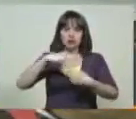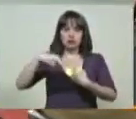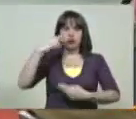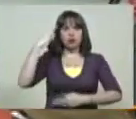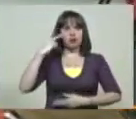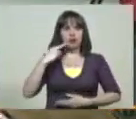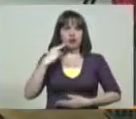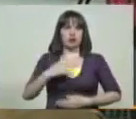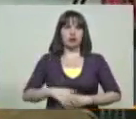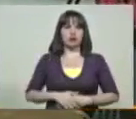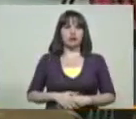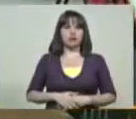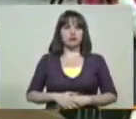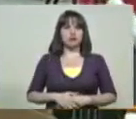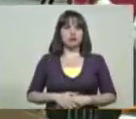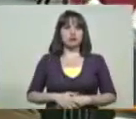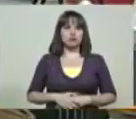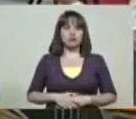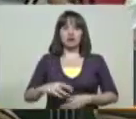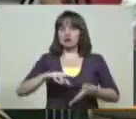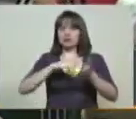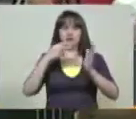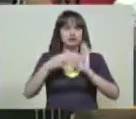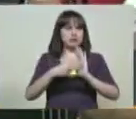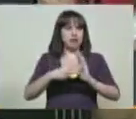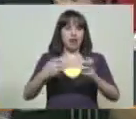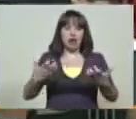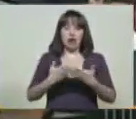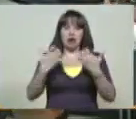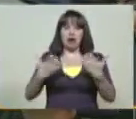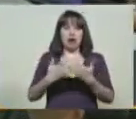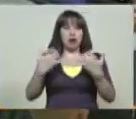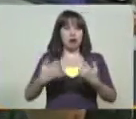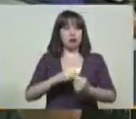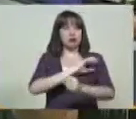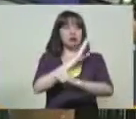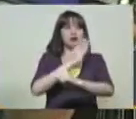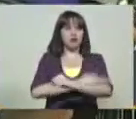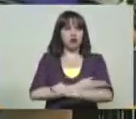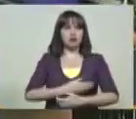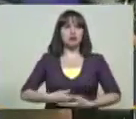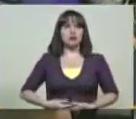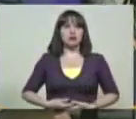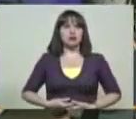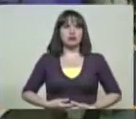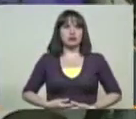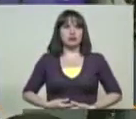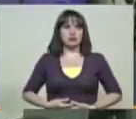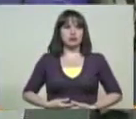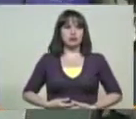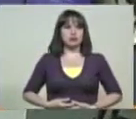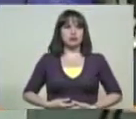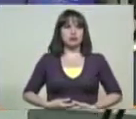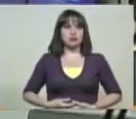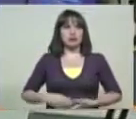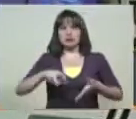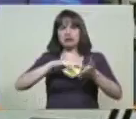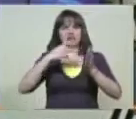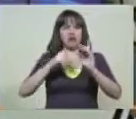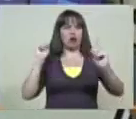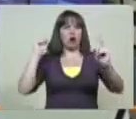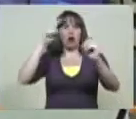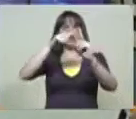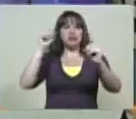tan definiciones claras de las formas de lucha y de acumulación de fuerza están las definiciones de los objetivos